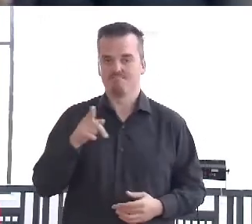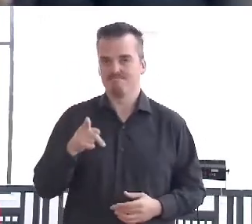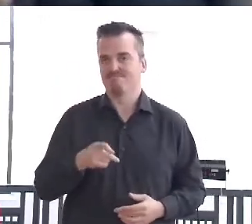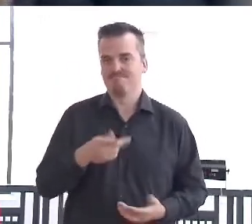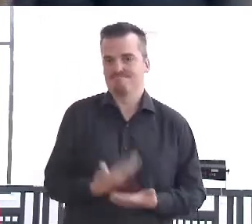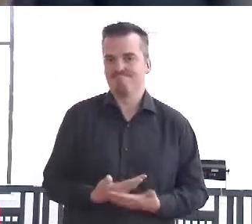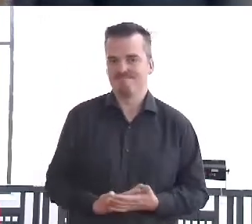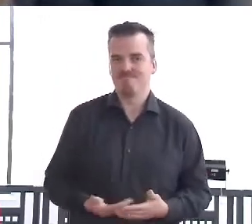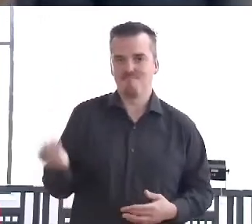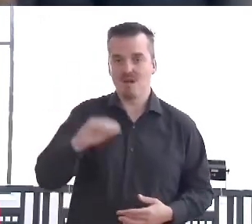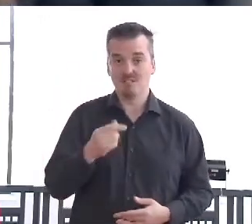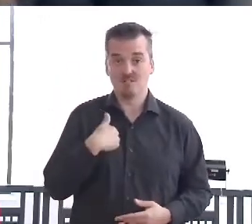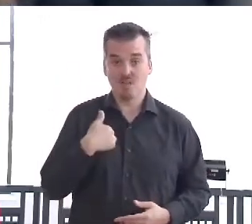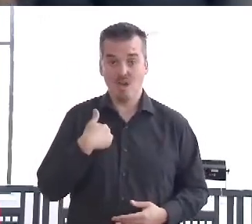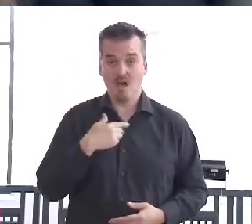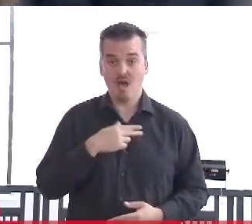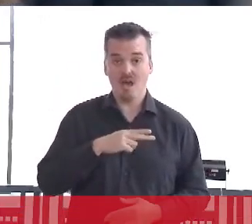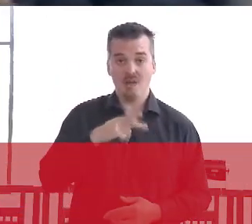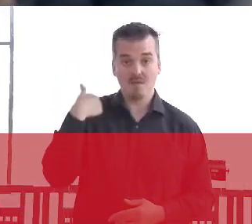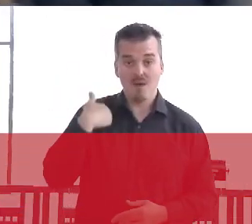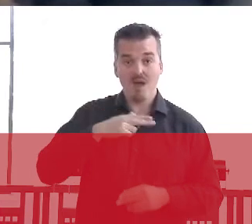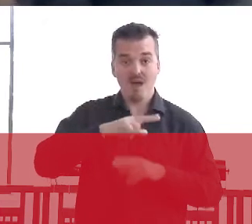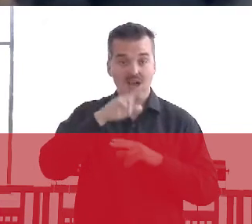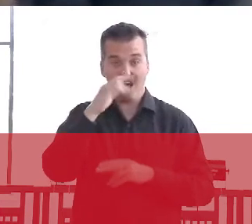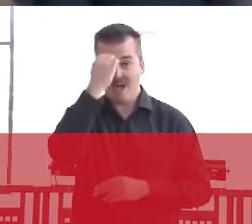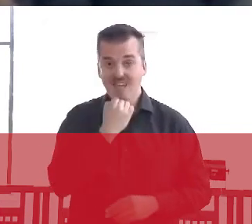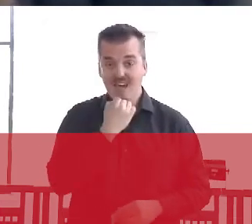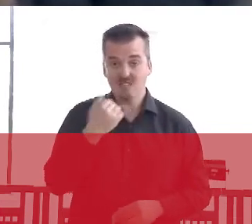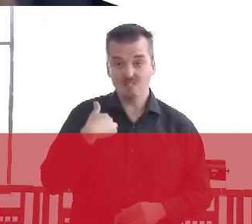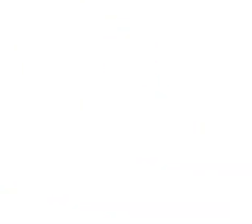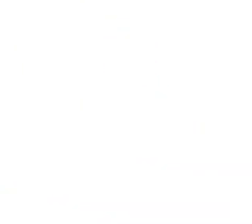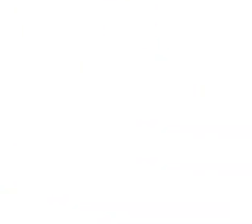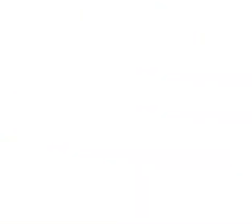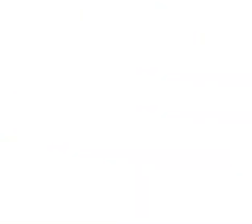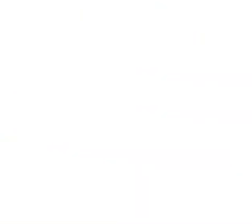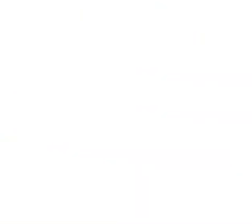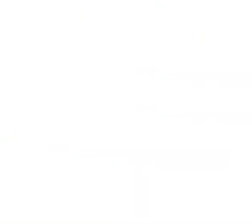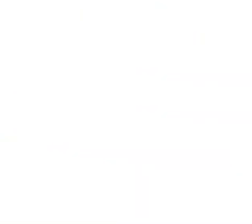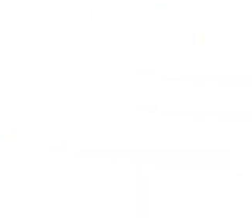Yo con los asesinos de ETA, ni a la vuelta de la esquina, ni a la vuelta de la esquina.